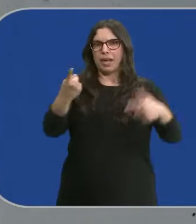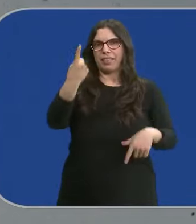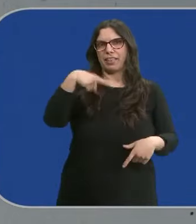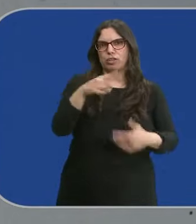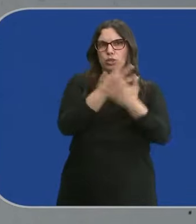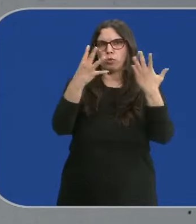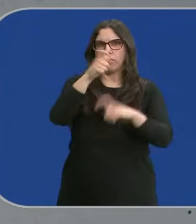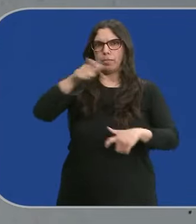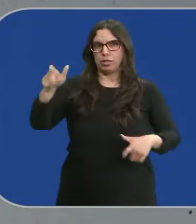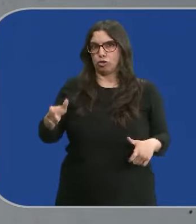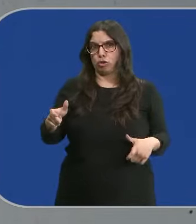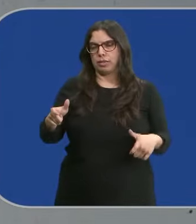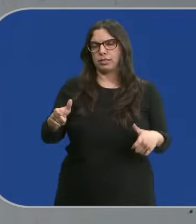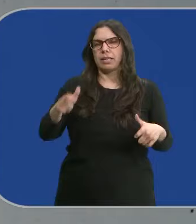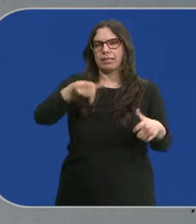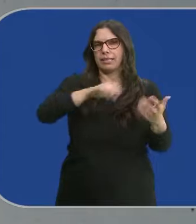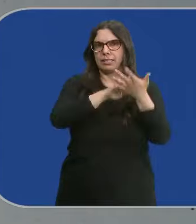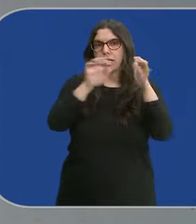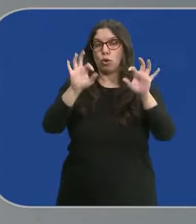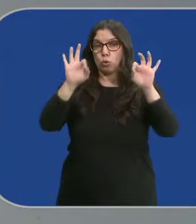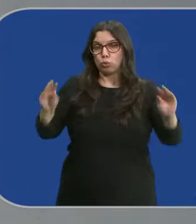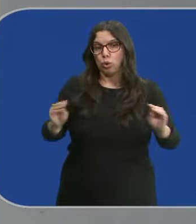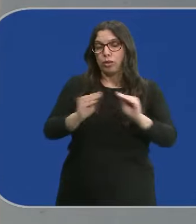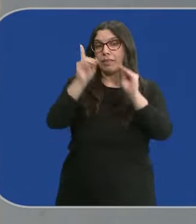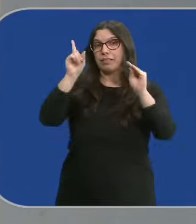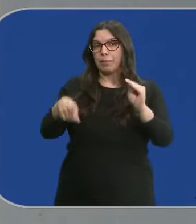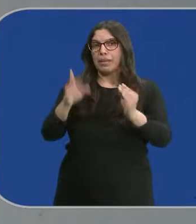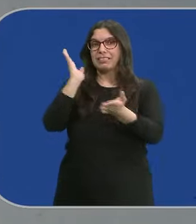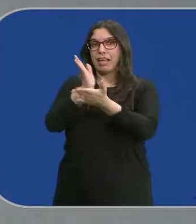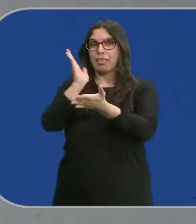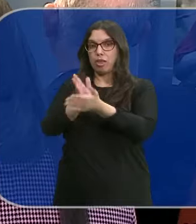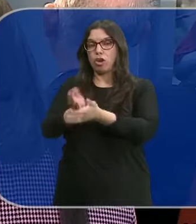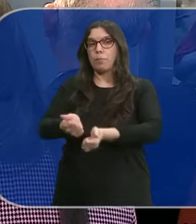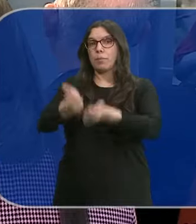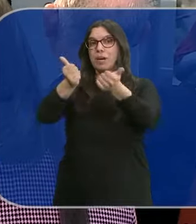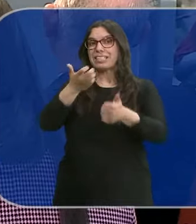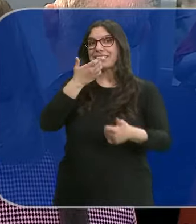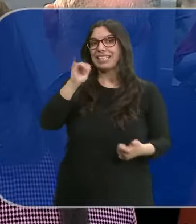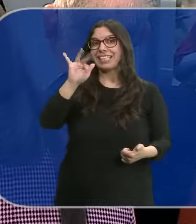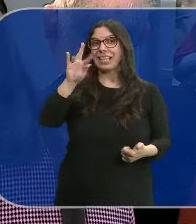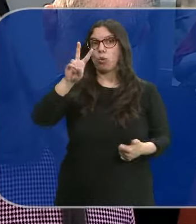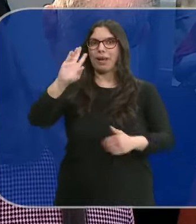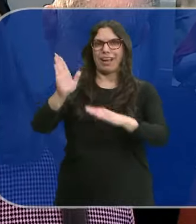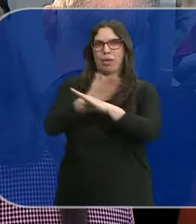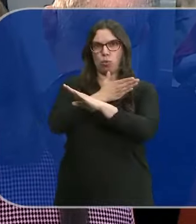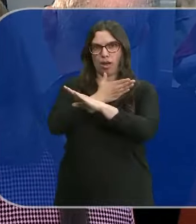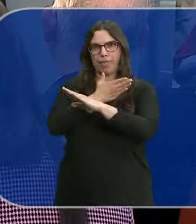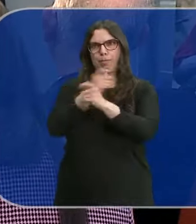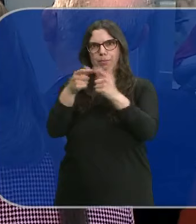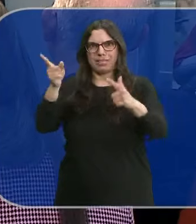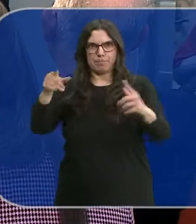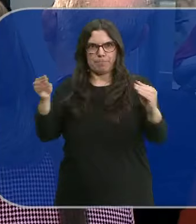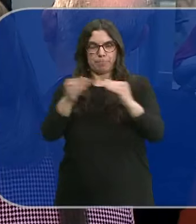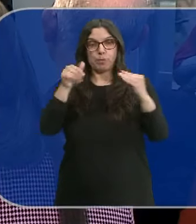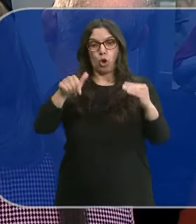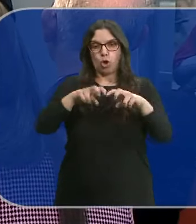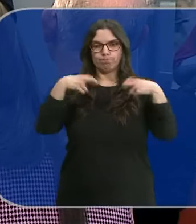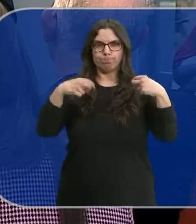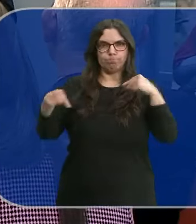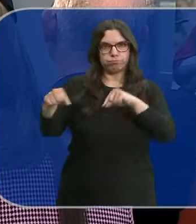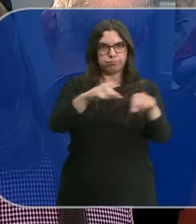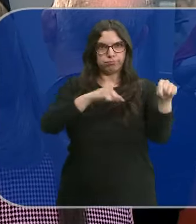personas perdieron la vida en carreteras de Castilla y León. Coincide con el incremento de las sanciones por circular con la ITV caducada. Hoy una mesa redonda ha